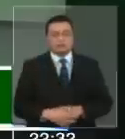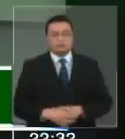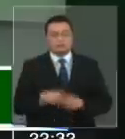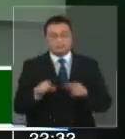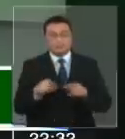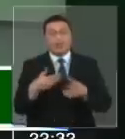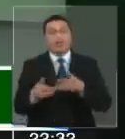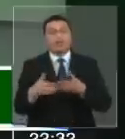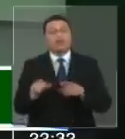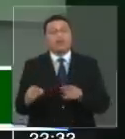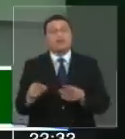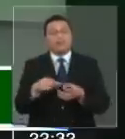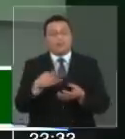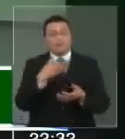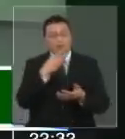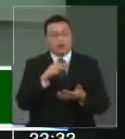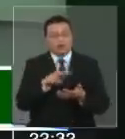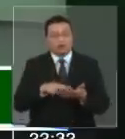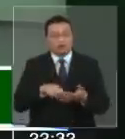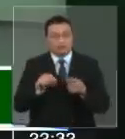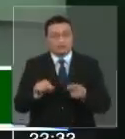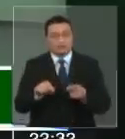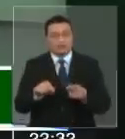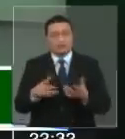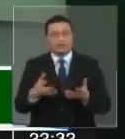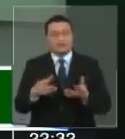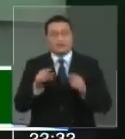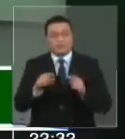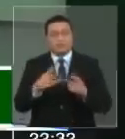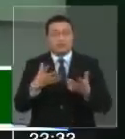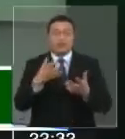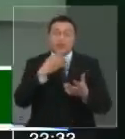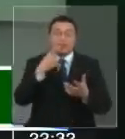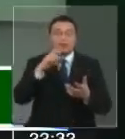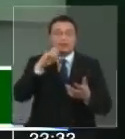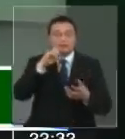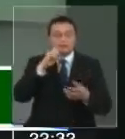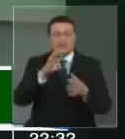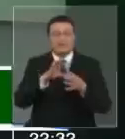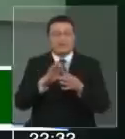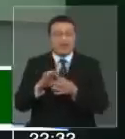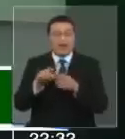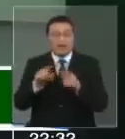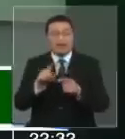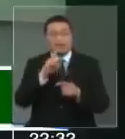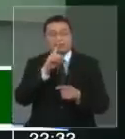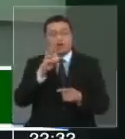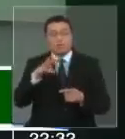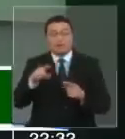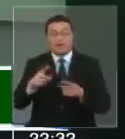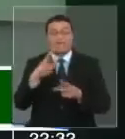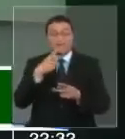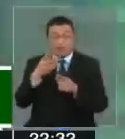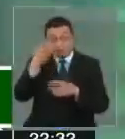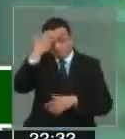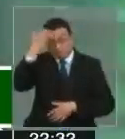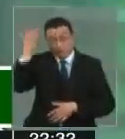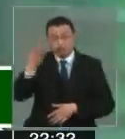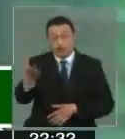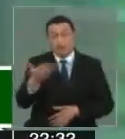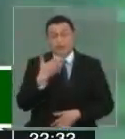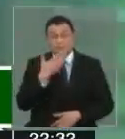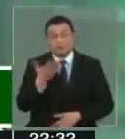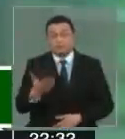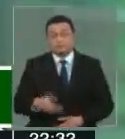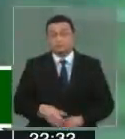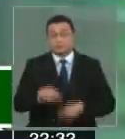de dónde viene este texto, que es tan bonito y que tiene que ver también con lo que empieza a significar Tomás para tu vida profesional también. Uh-huh.